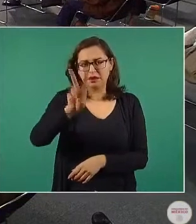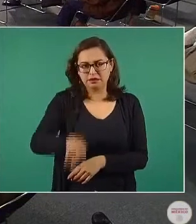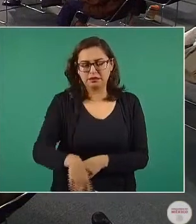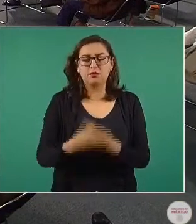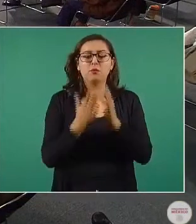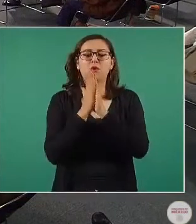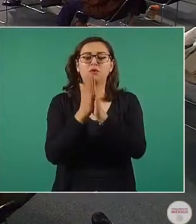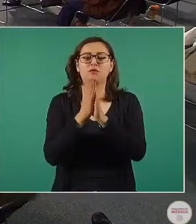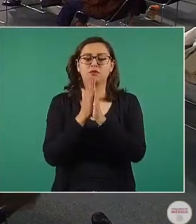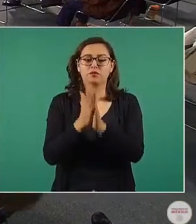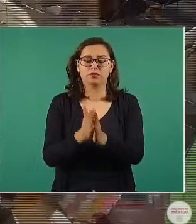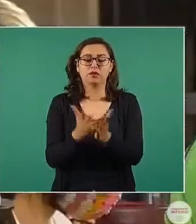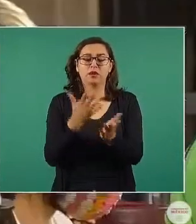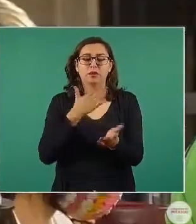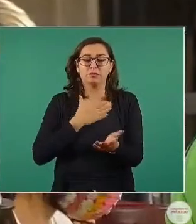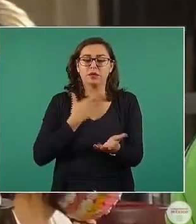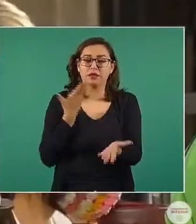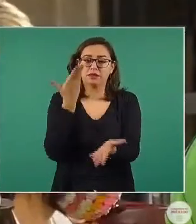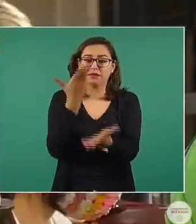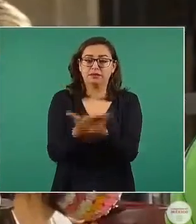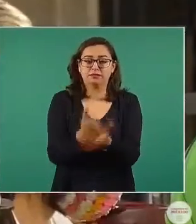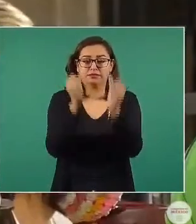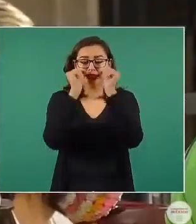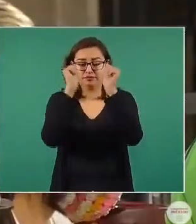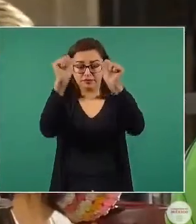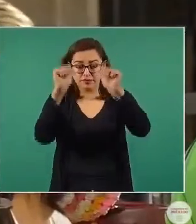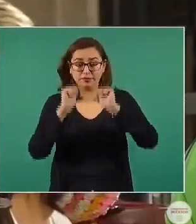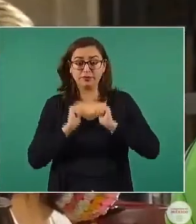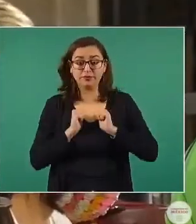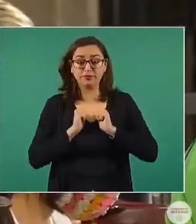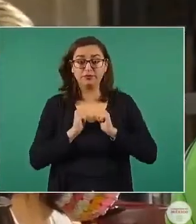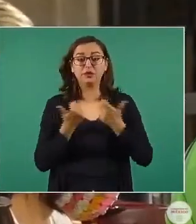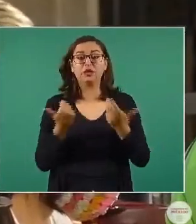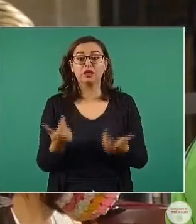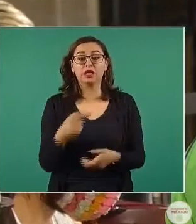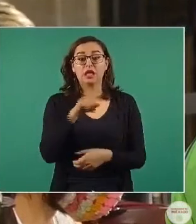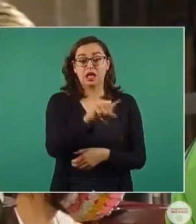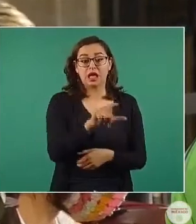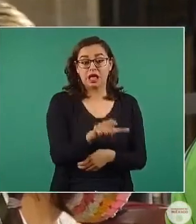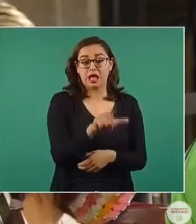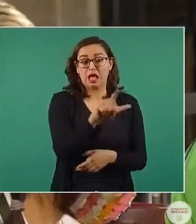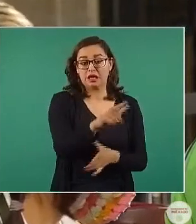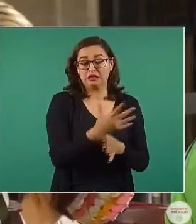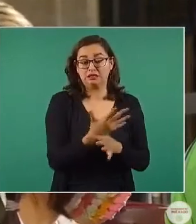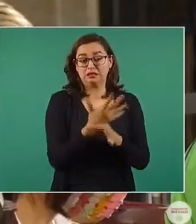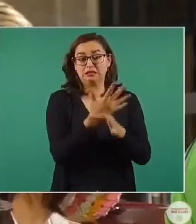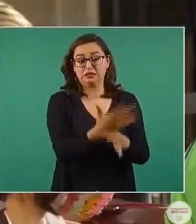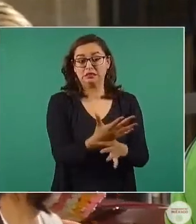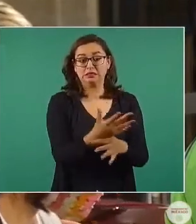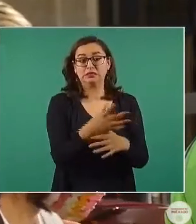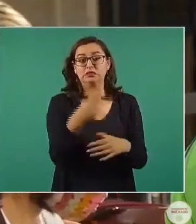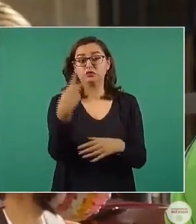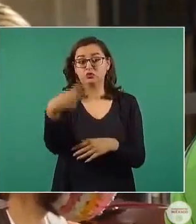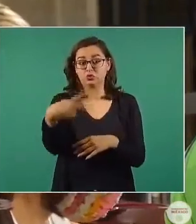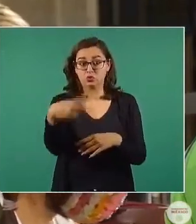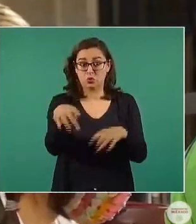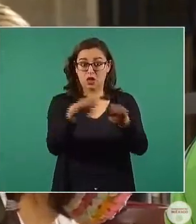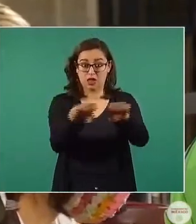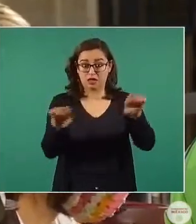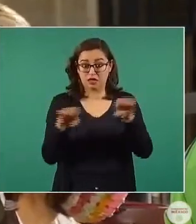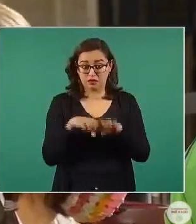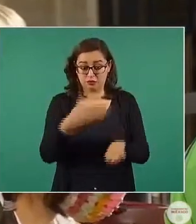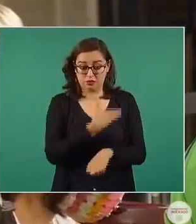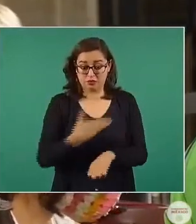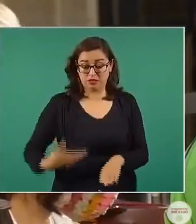atentamente que no desestime mi petición. Este hombre se ha atrevido a señalar como coparticipantes de su poder a miembros de su gabinete, que